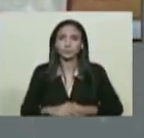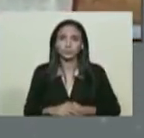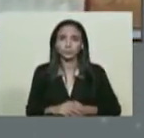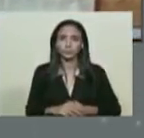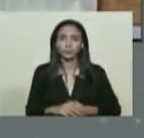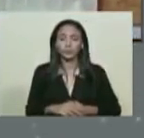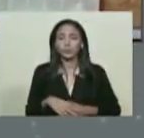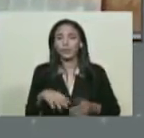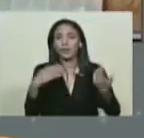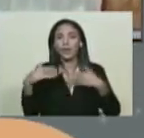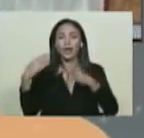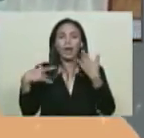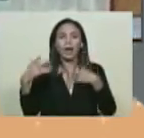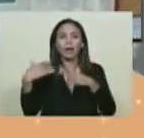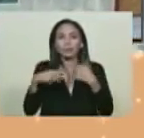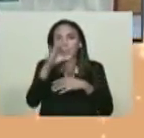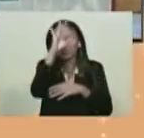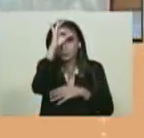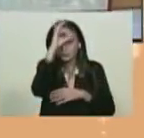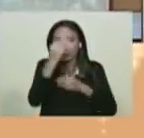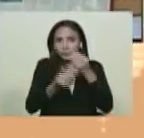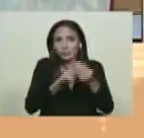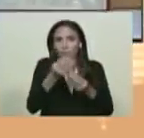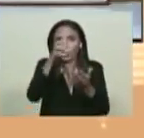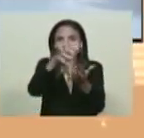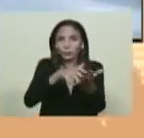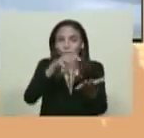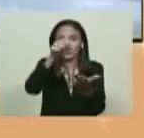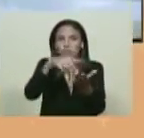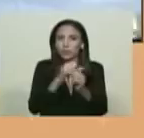Es una cosa antihumana, inhumana.